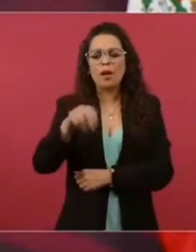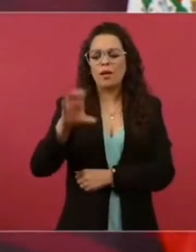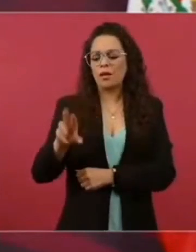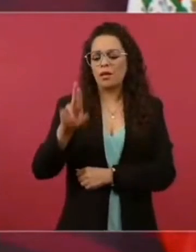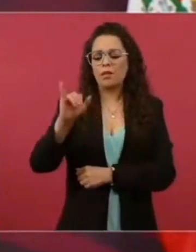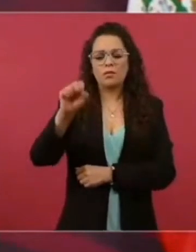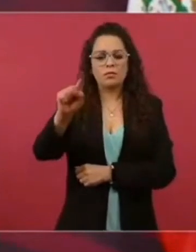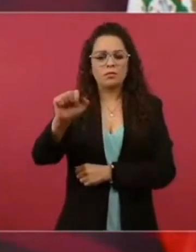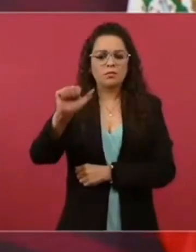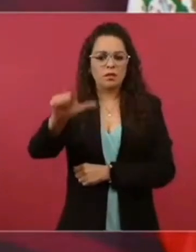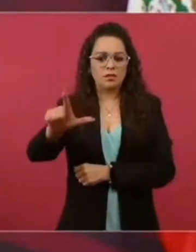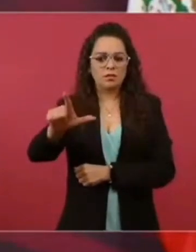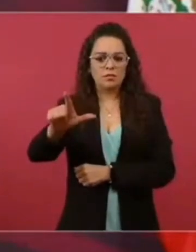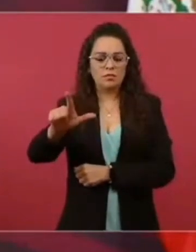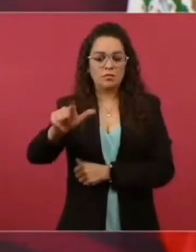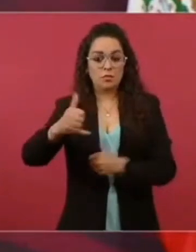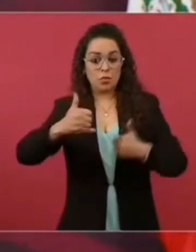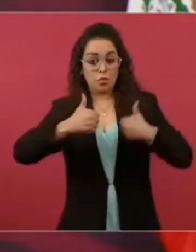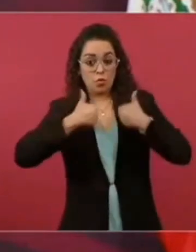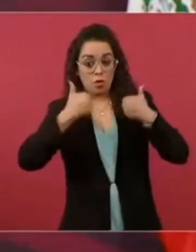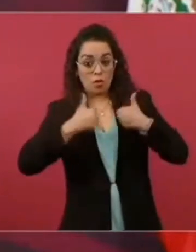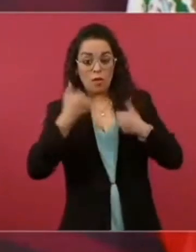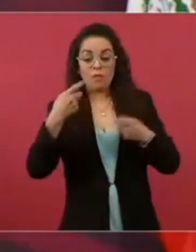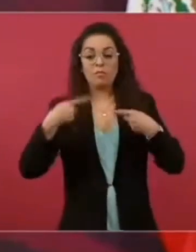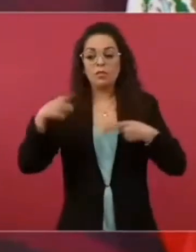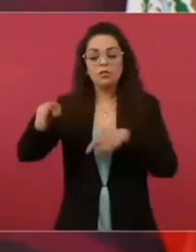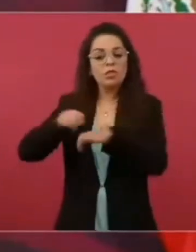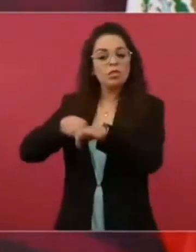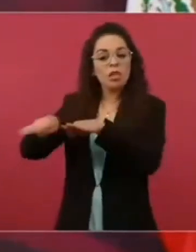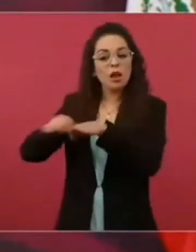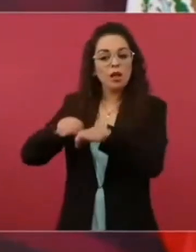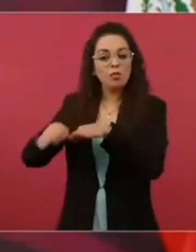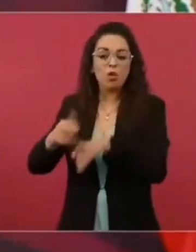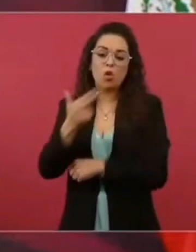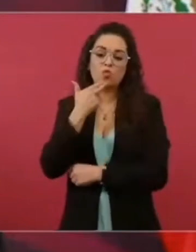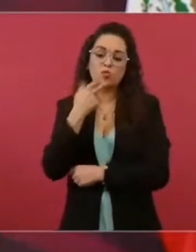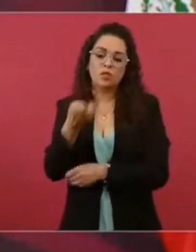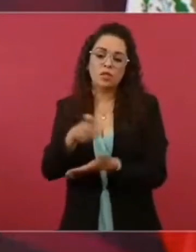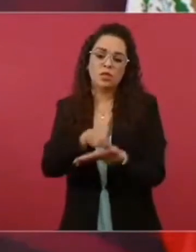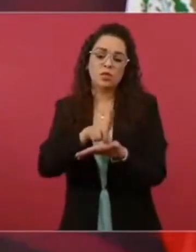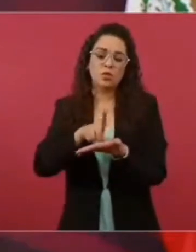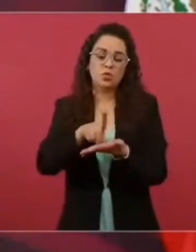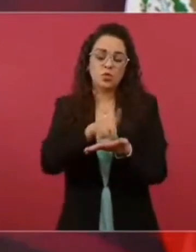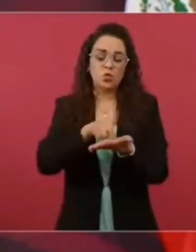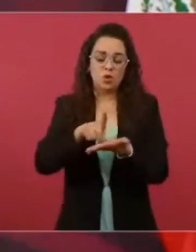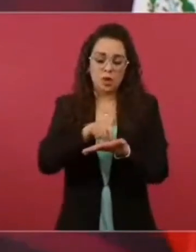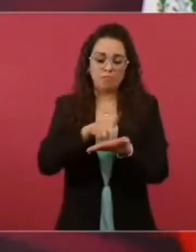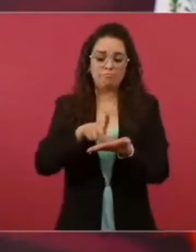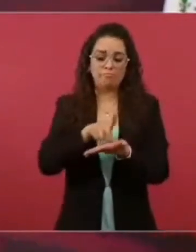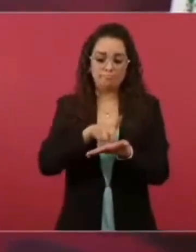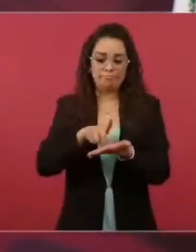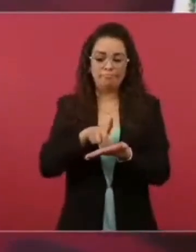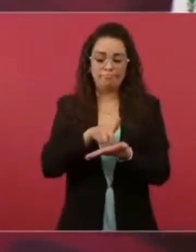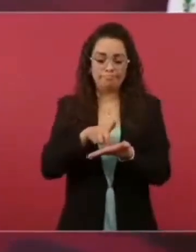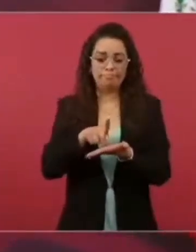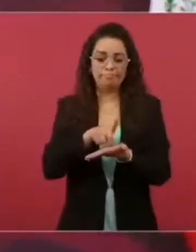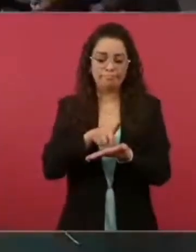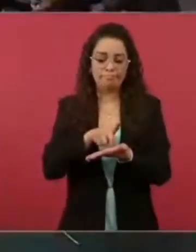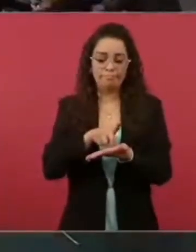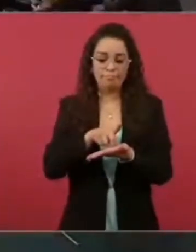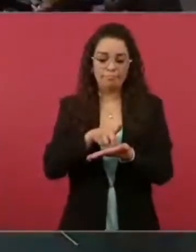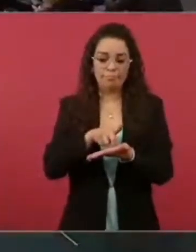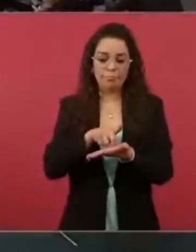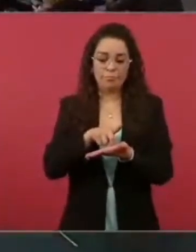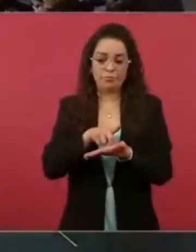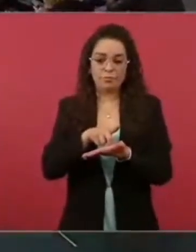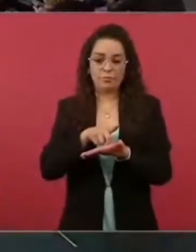no solo en jóvenes, sino también en trabajadores. Es una